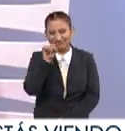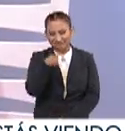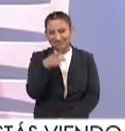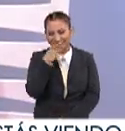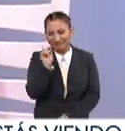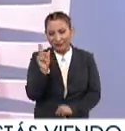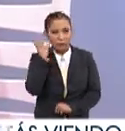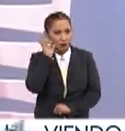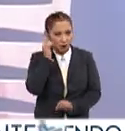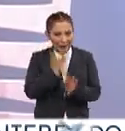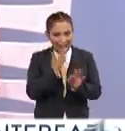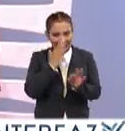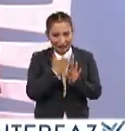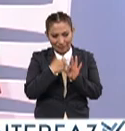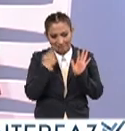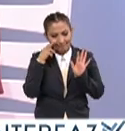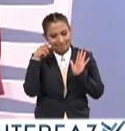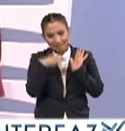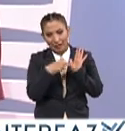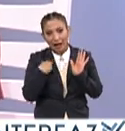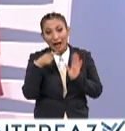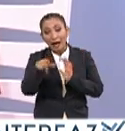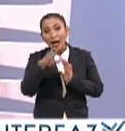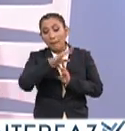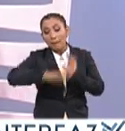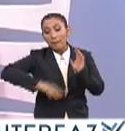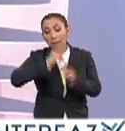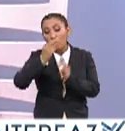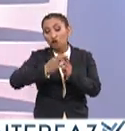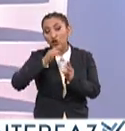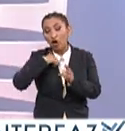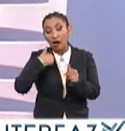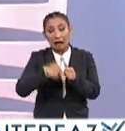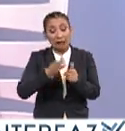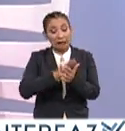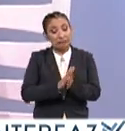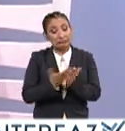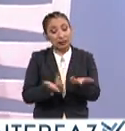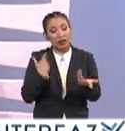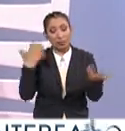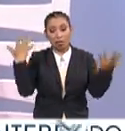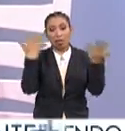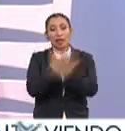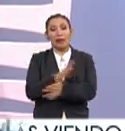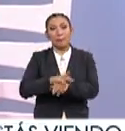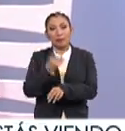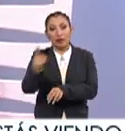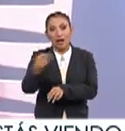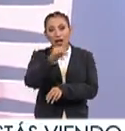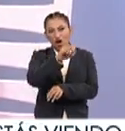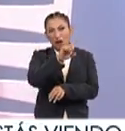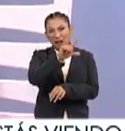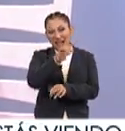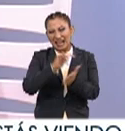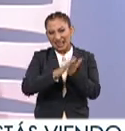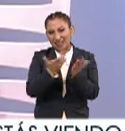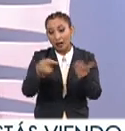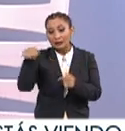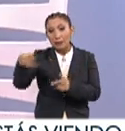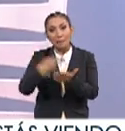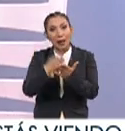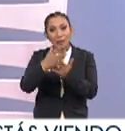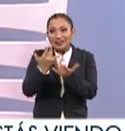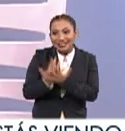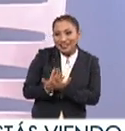Precisamente, así como lo escucharon en esta nota, el mundo de las letras pues está un poco desconcertado porque el Nobel de Literatura es uno de los premios